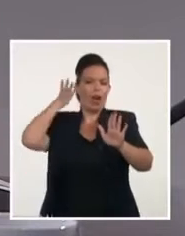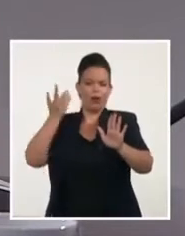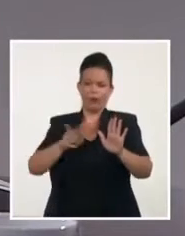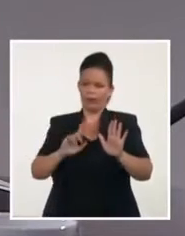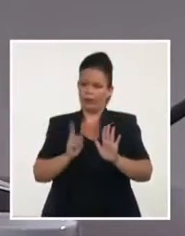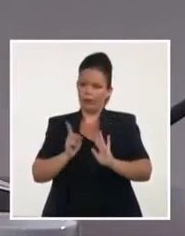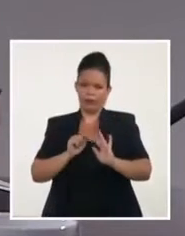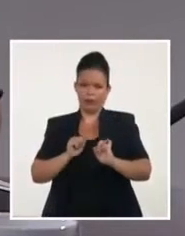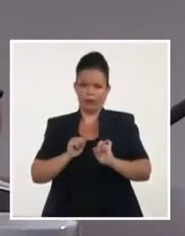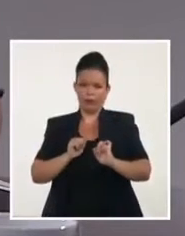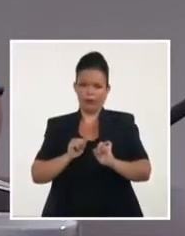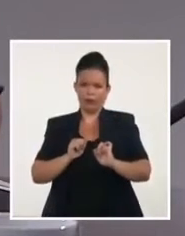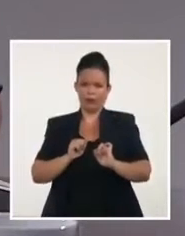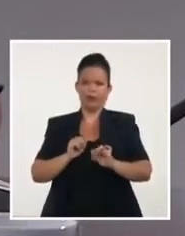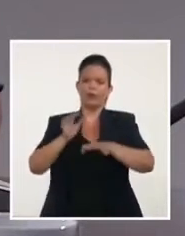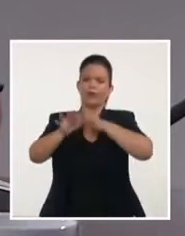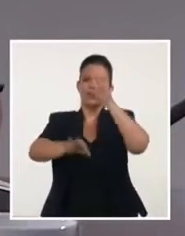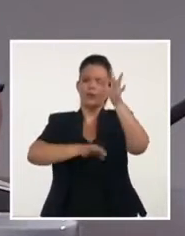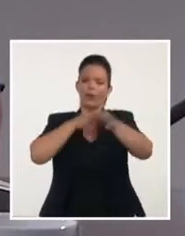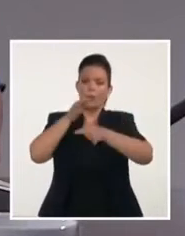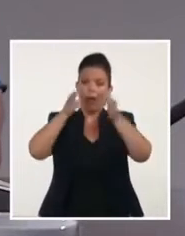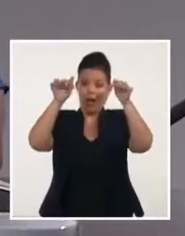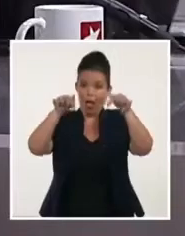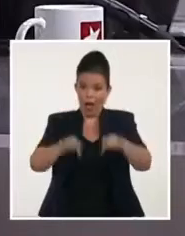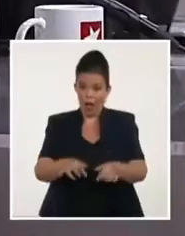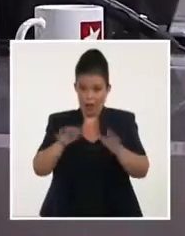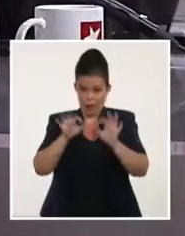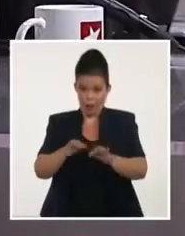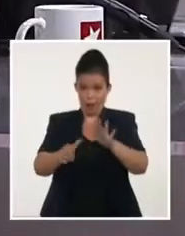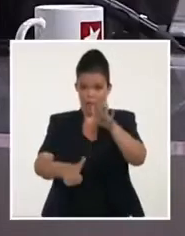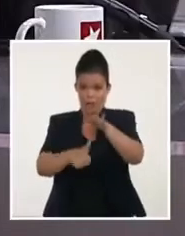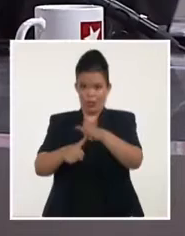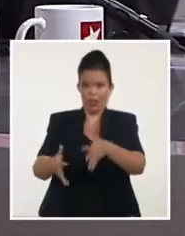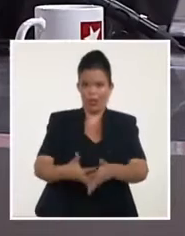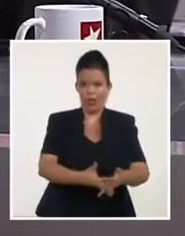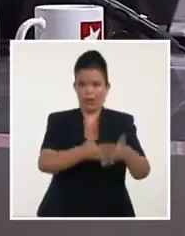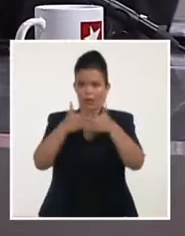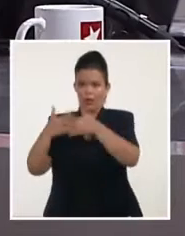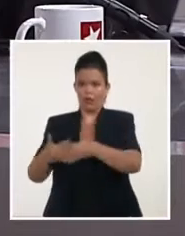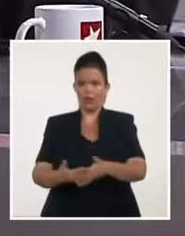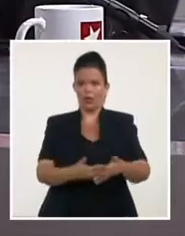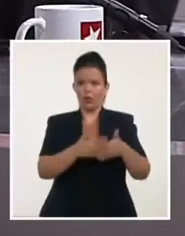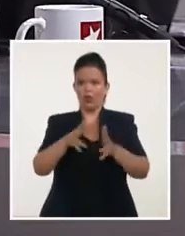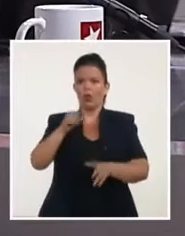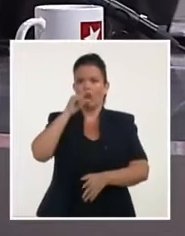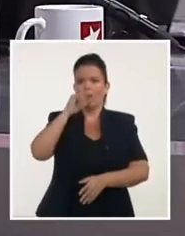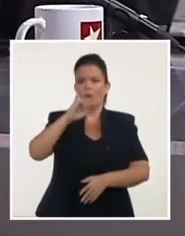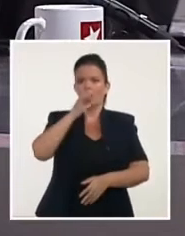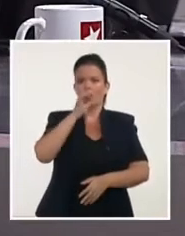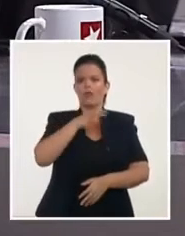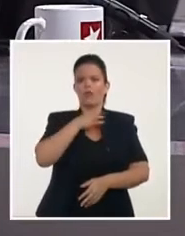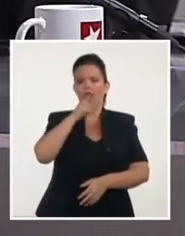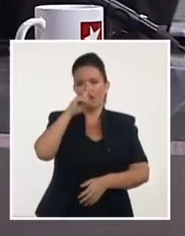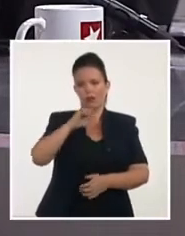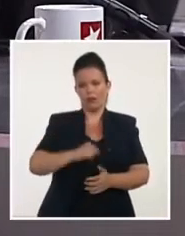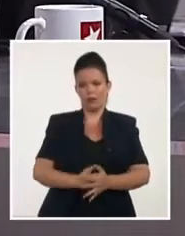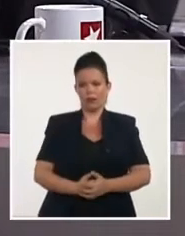la actual administración de Joe Biden. Y ahí hay elementos que me parecen interesantes, Rosa. Por un